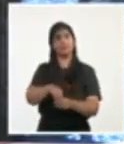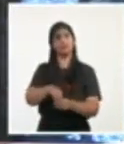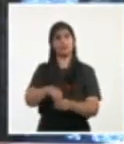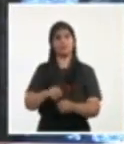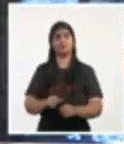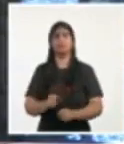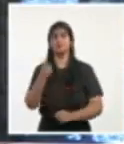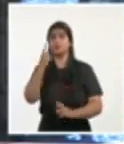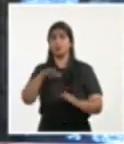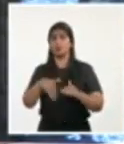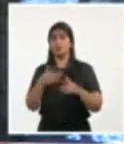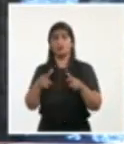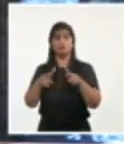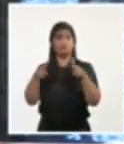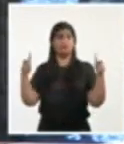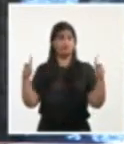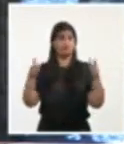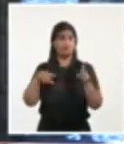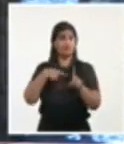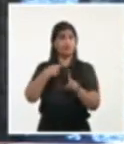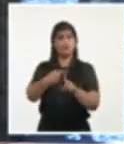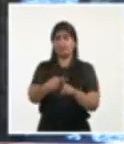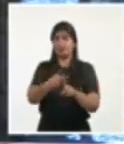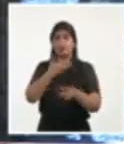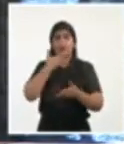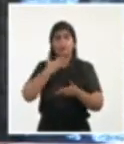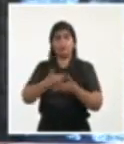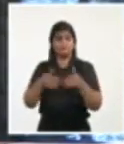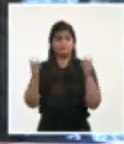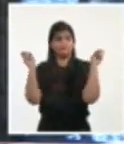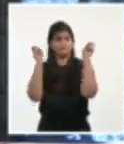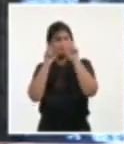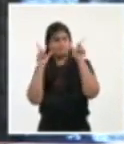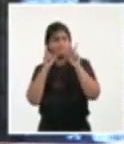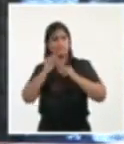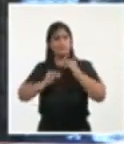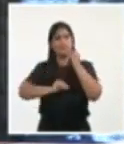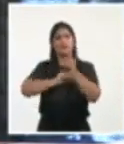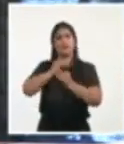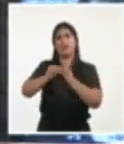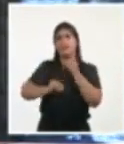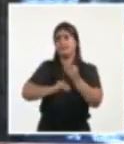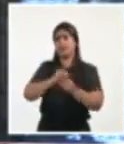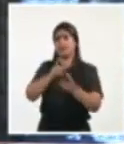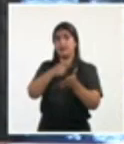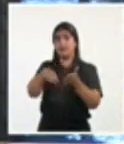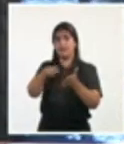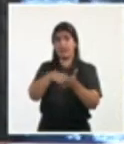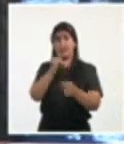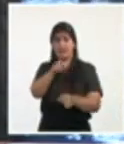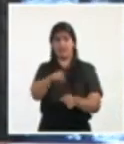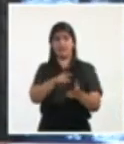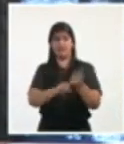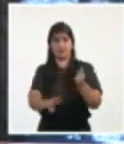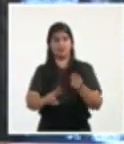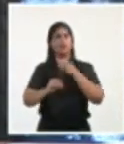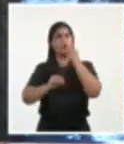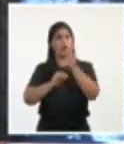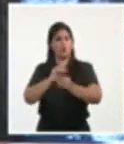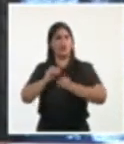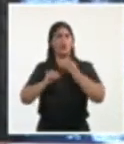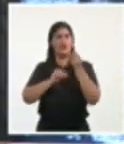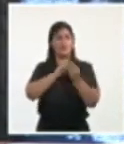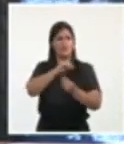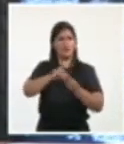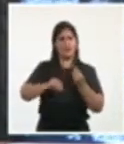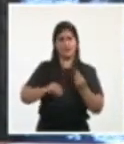día y hubo que realmente cambiar el diagnóstico, que en Cuba lo estamos haciendo en el resto de